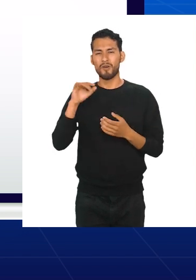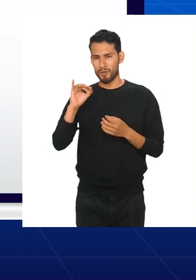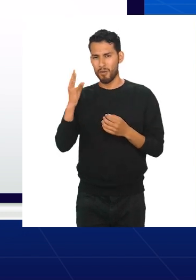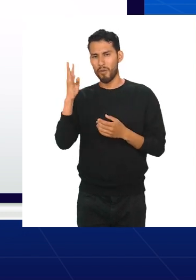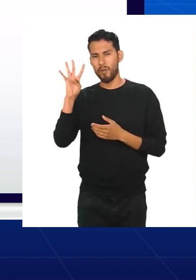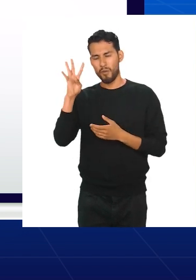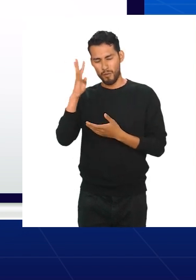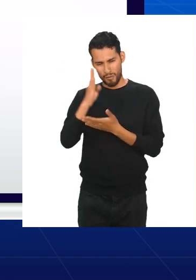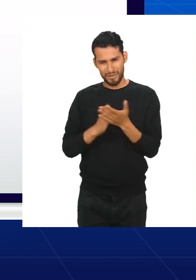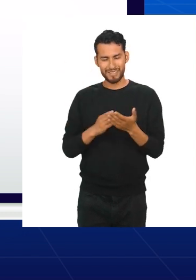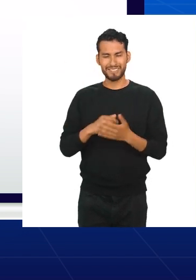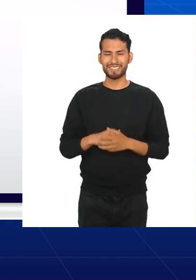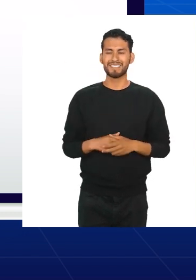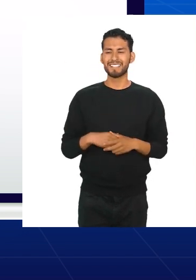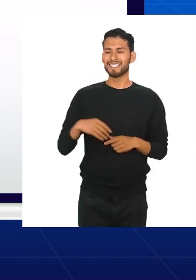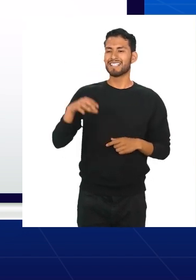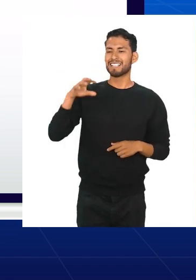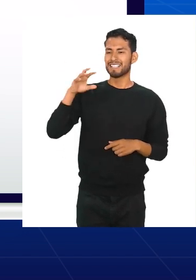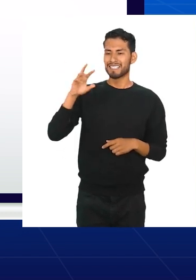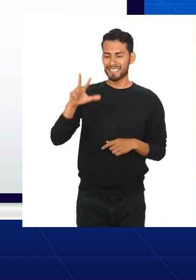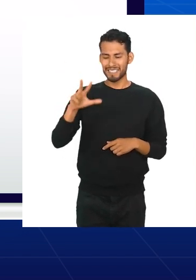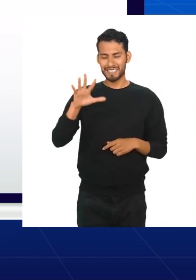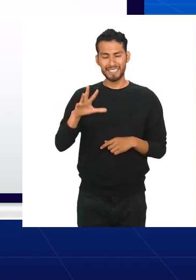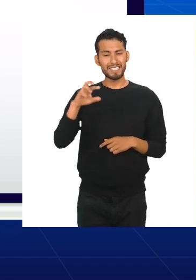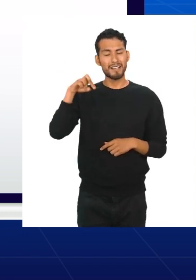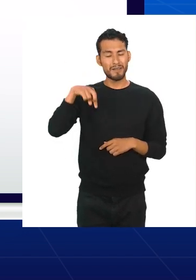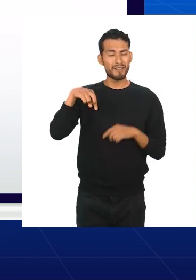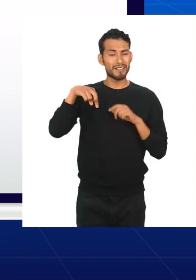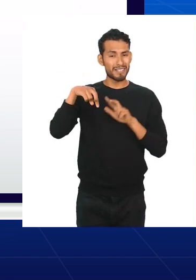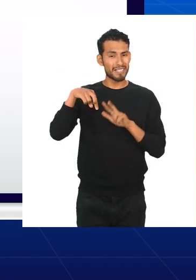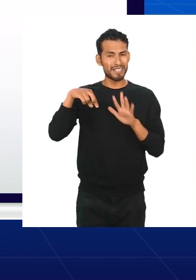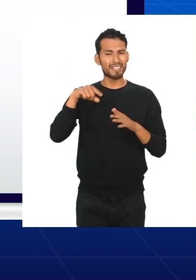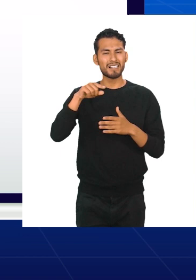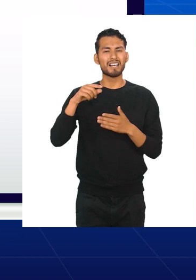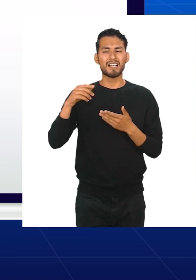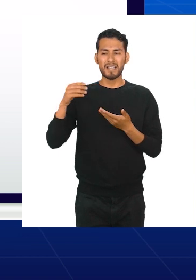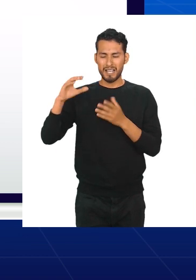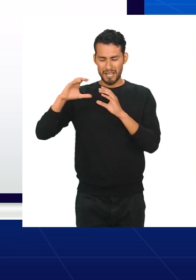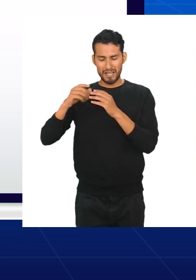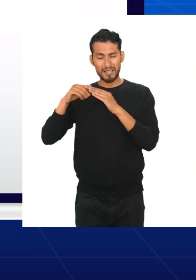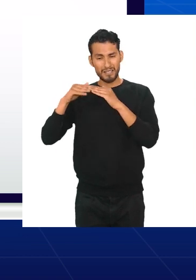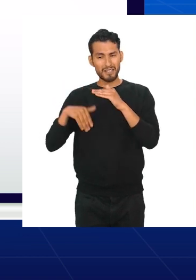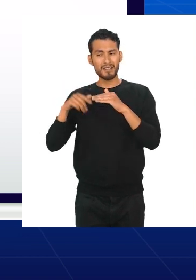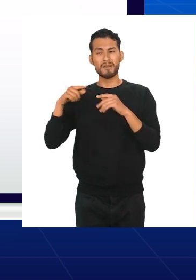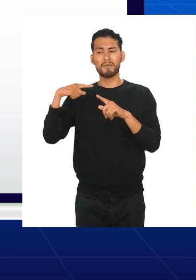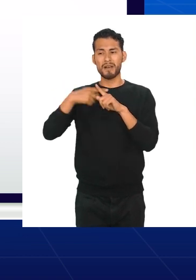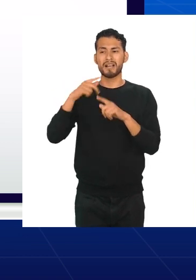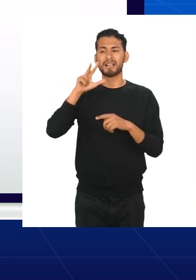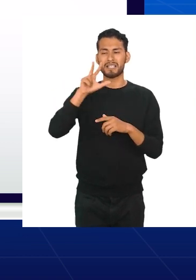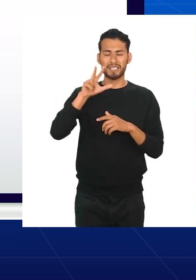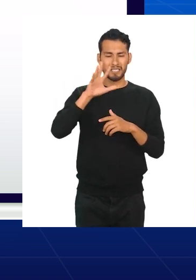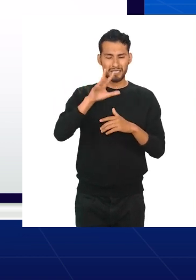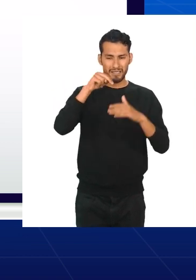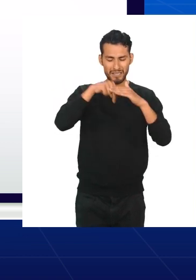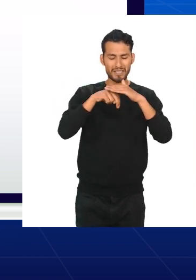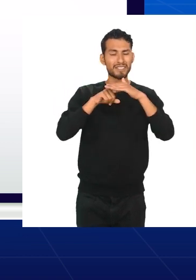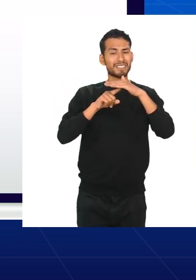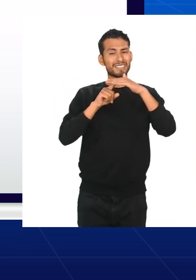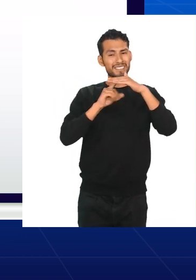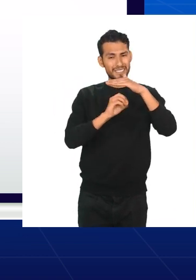cuartiles. El percentil 35 es igual al límite inferior de la clase más 35n sobre